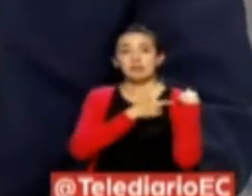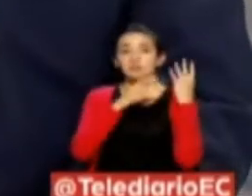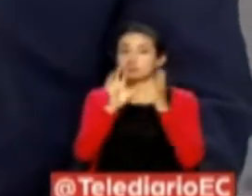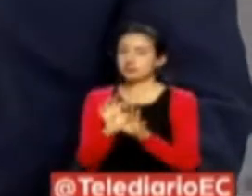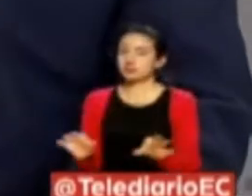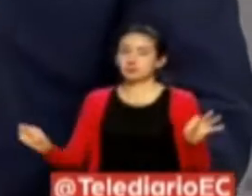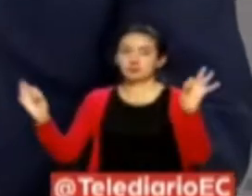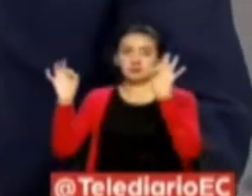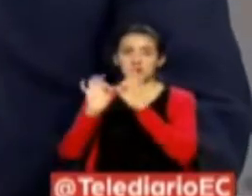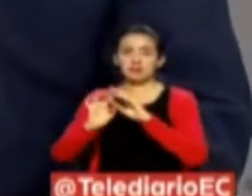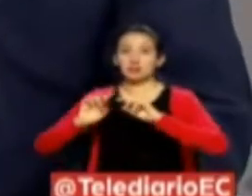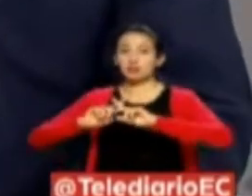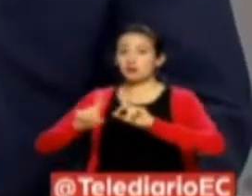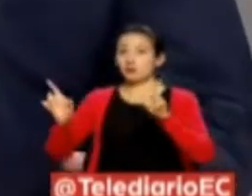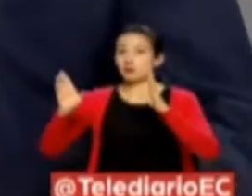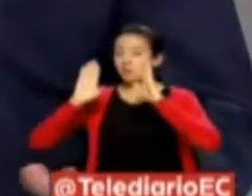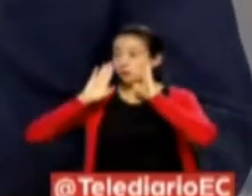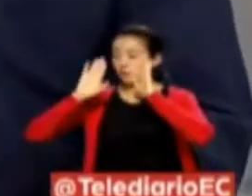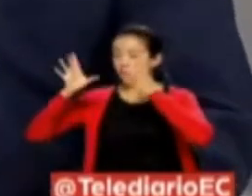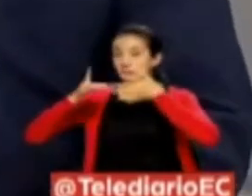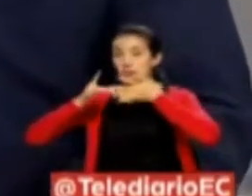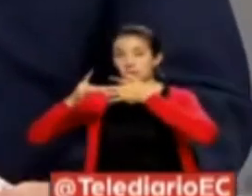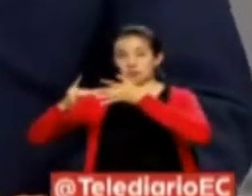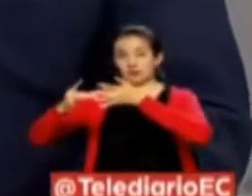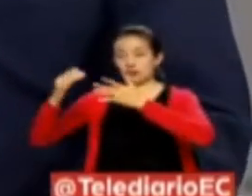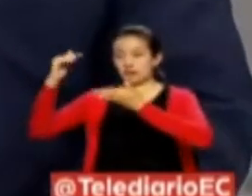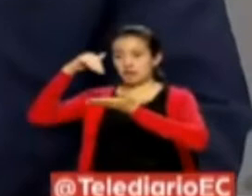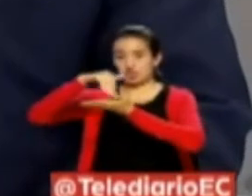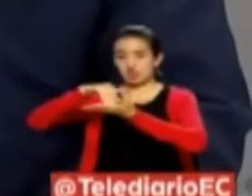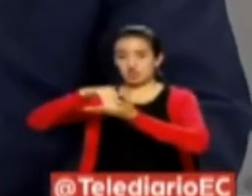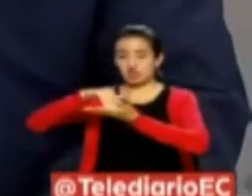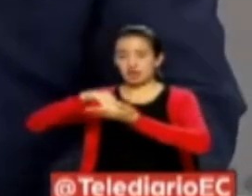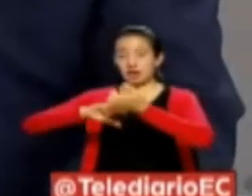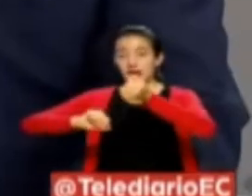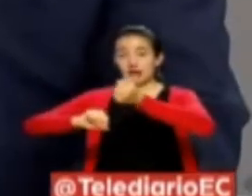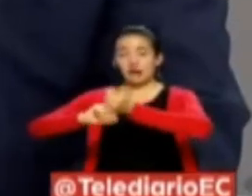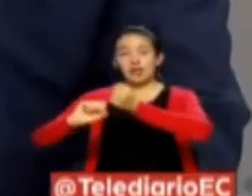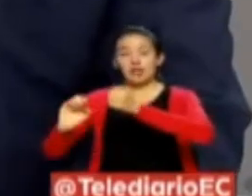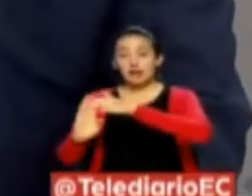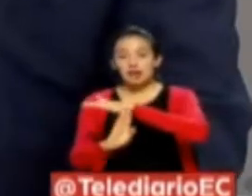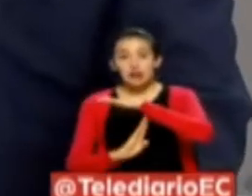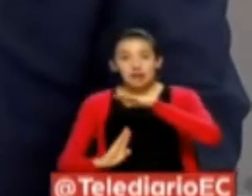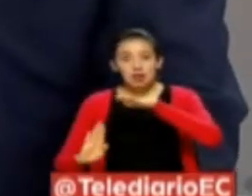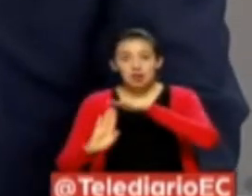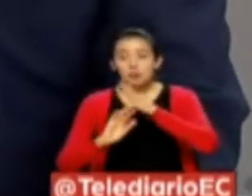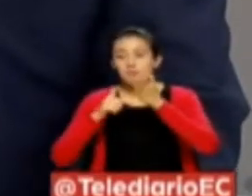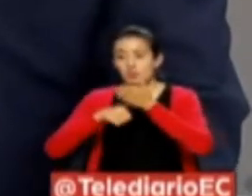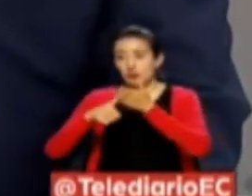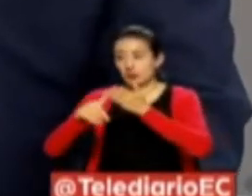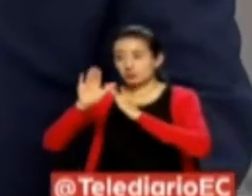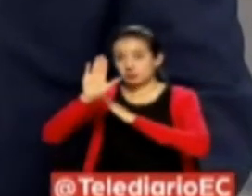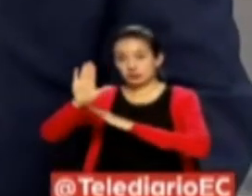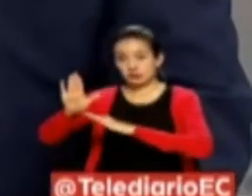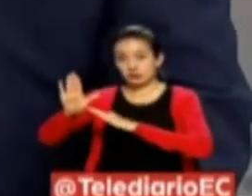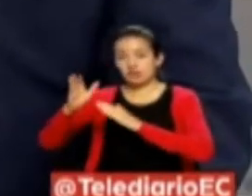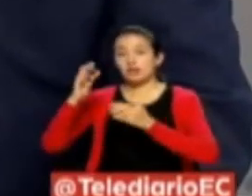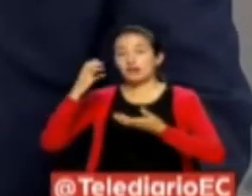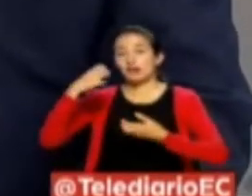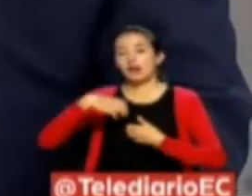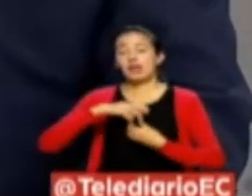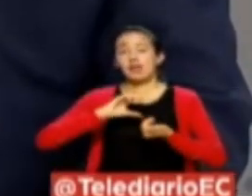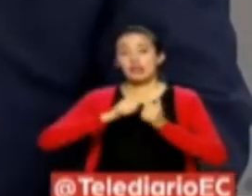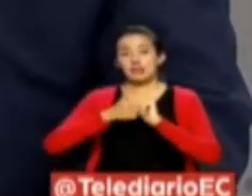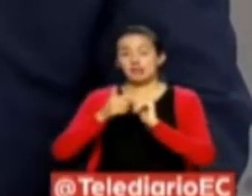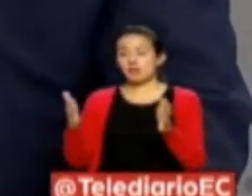indispensable pero la guía centralizada es también indispensable esto será tarea entonces del ministerio el norte del en